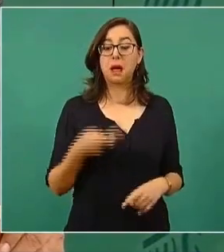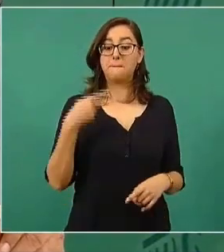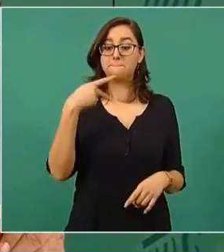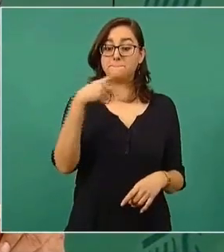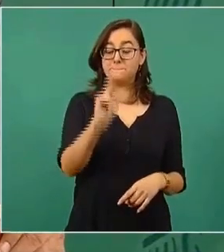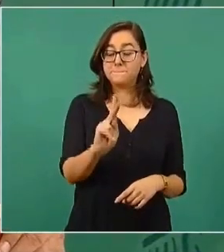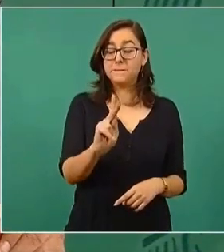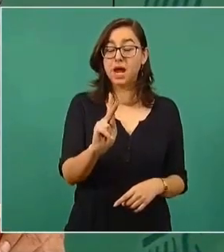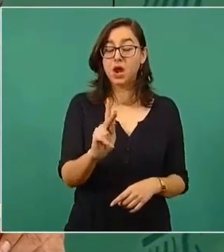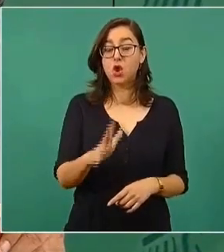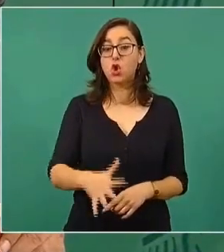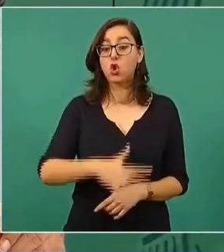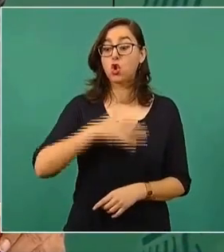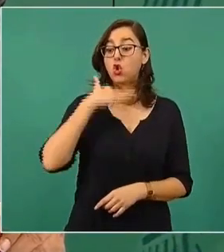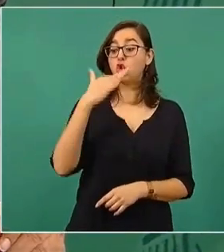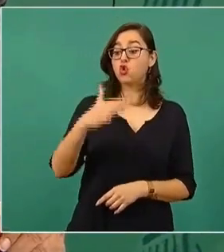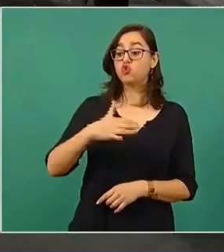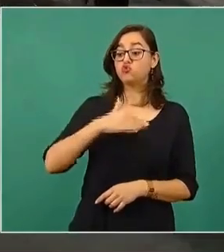que origina